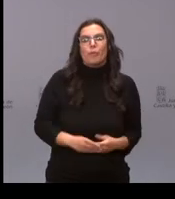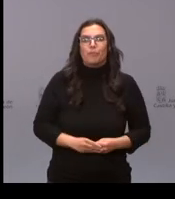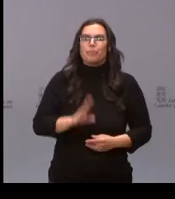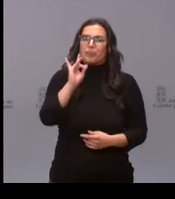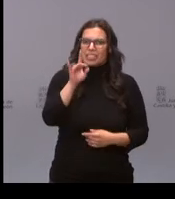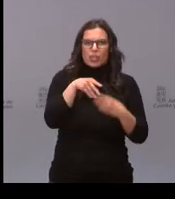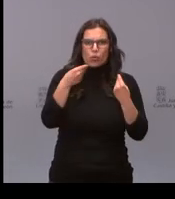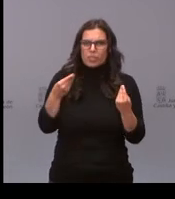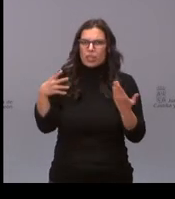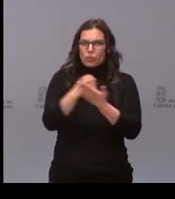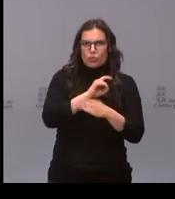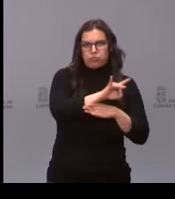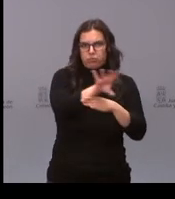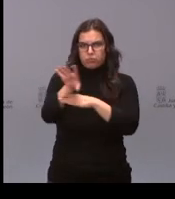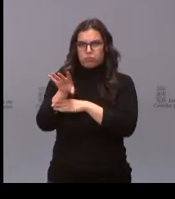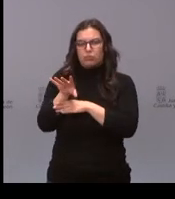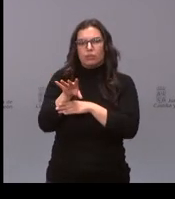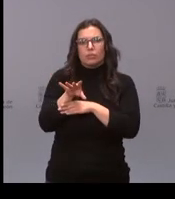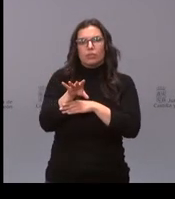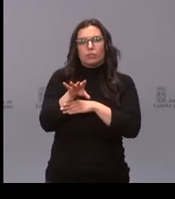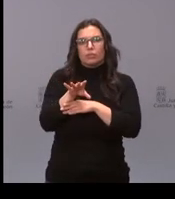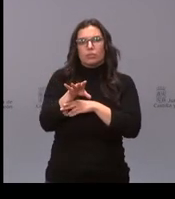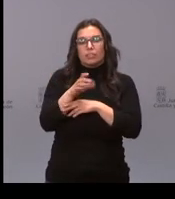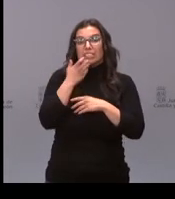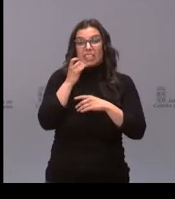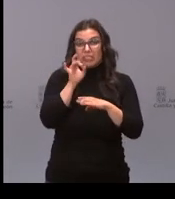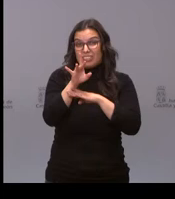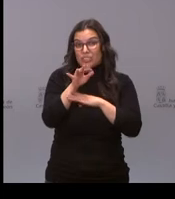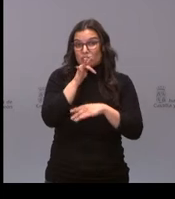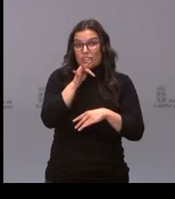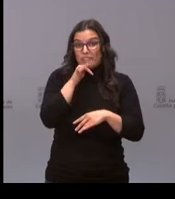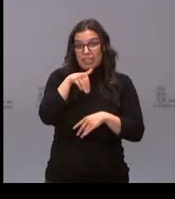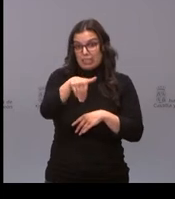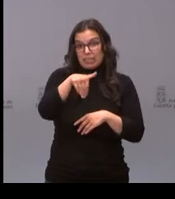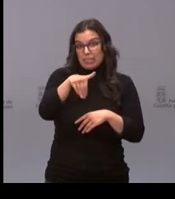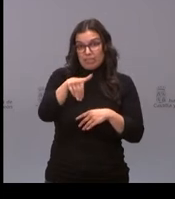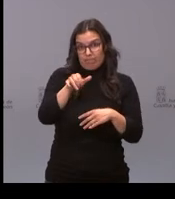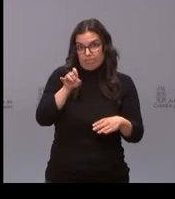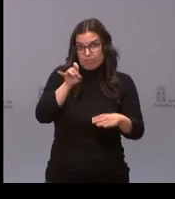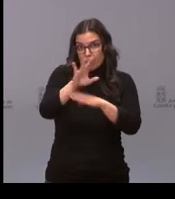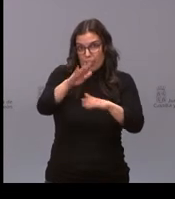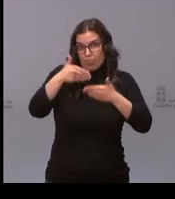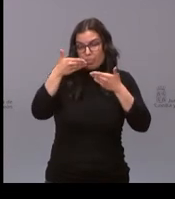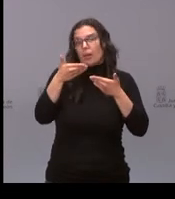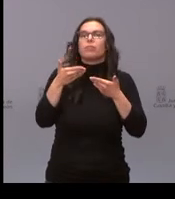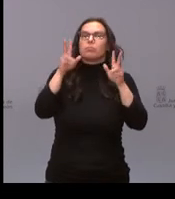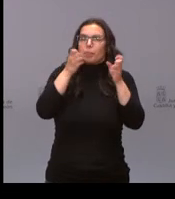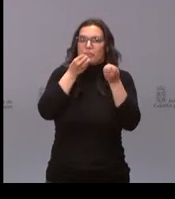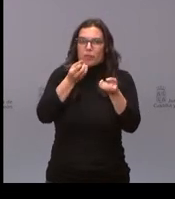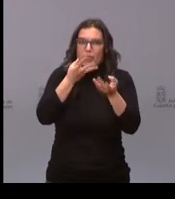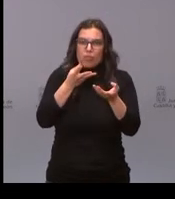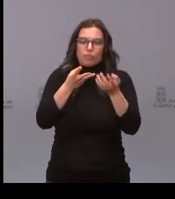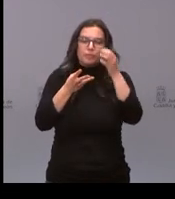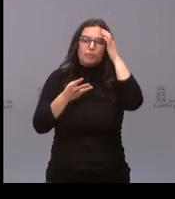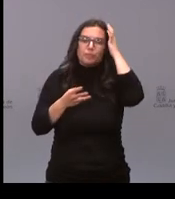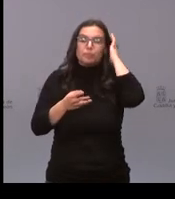la documentación. Si no ha llegado, llegará en breve sobre esa información. Y,